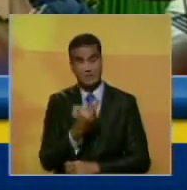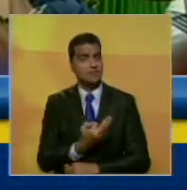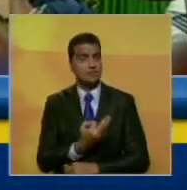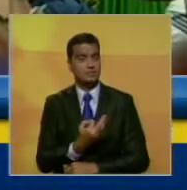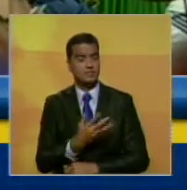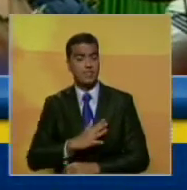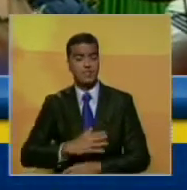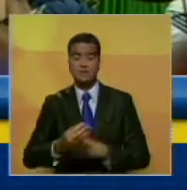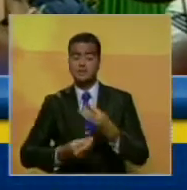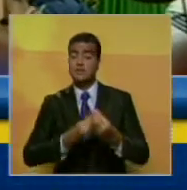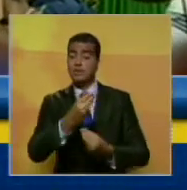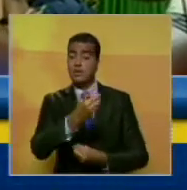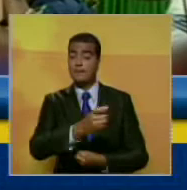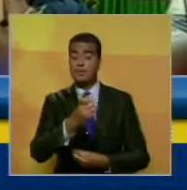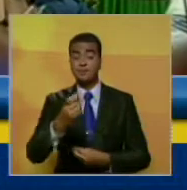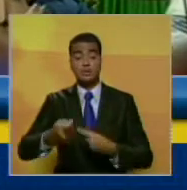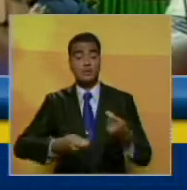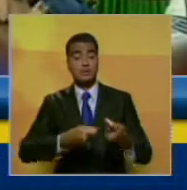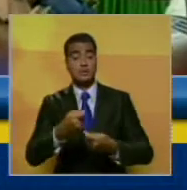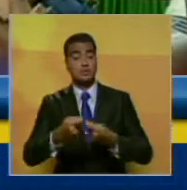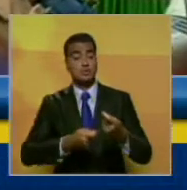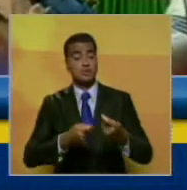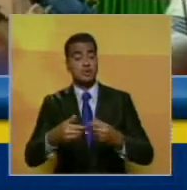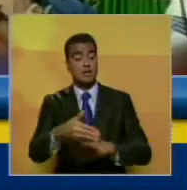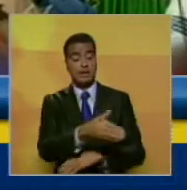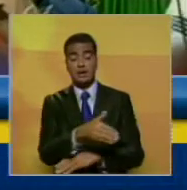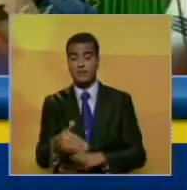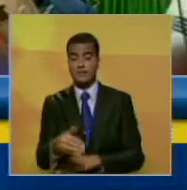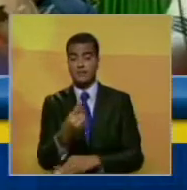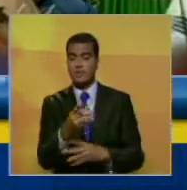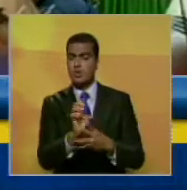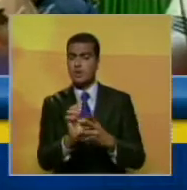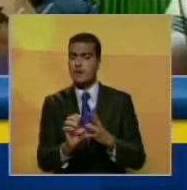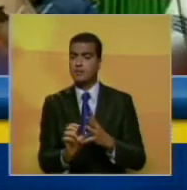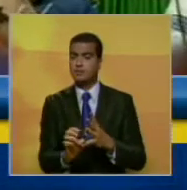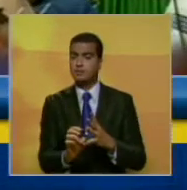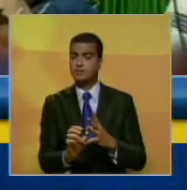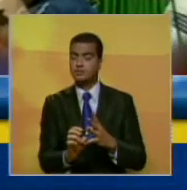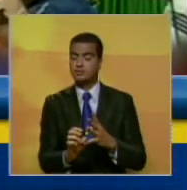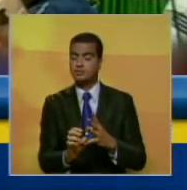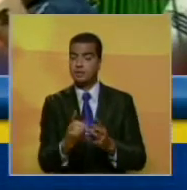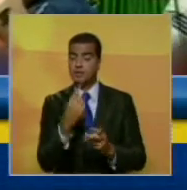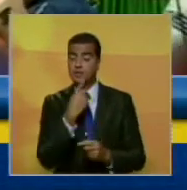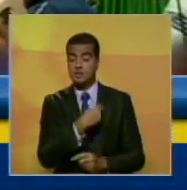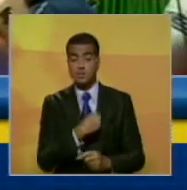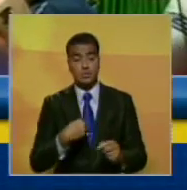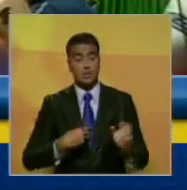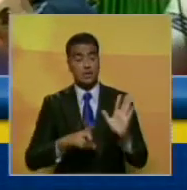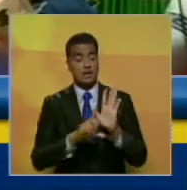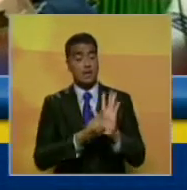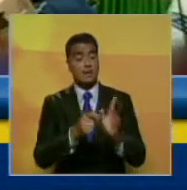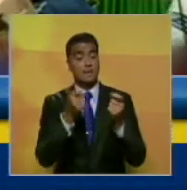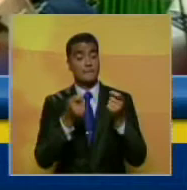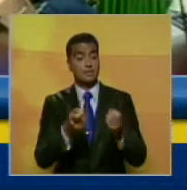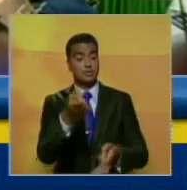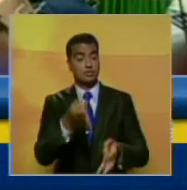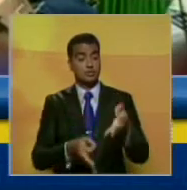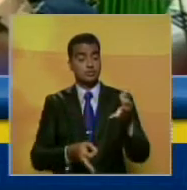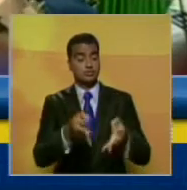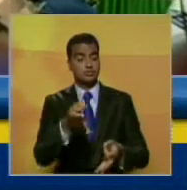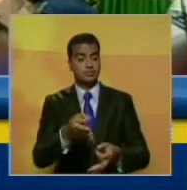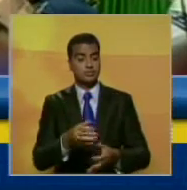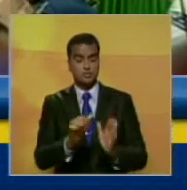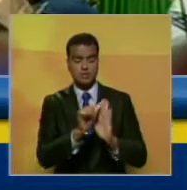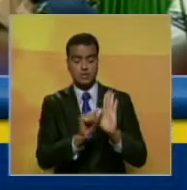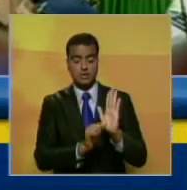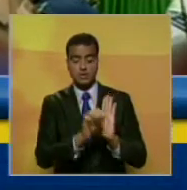están cometiendo personas en el mercado informal. Es uno de los elementos que estipula nuestra Ley Orgánica de Precios Justos, particularmente en su